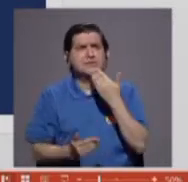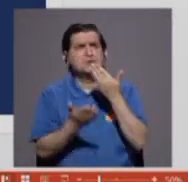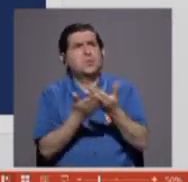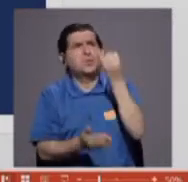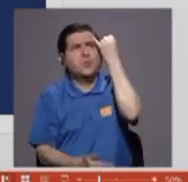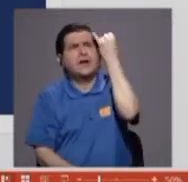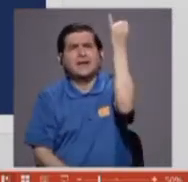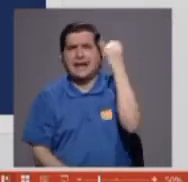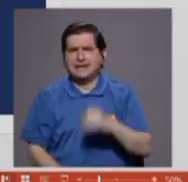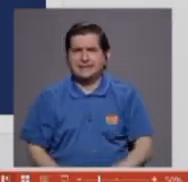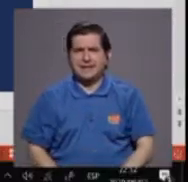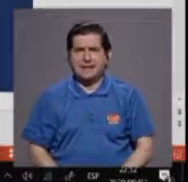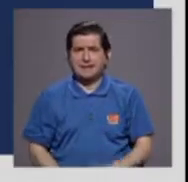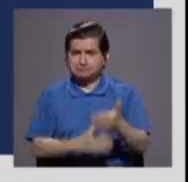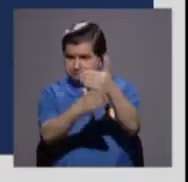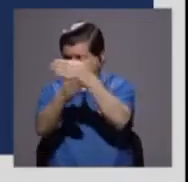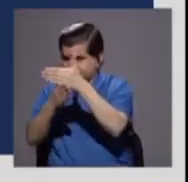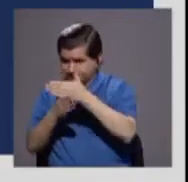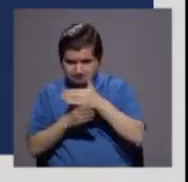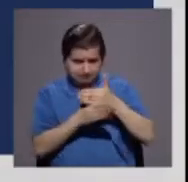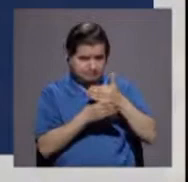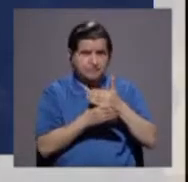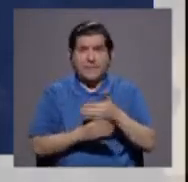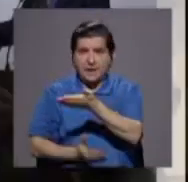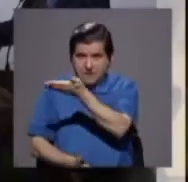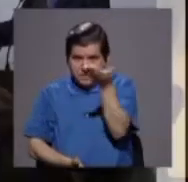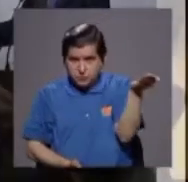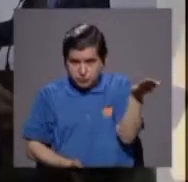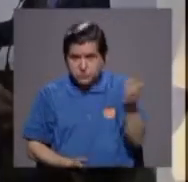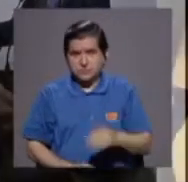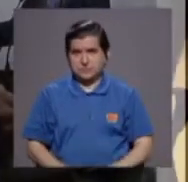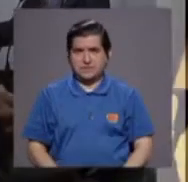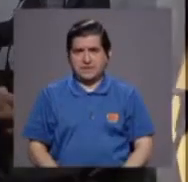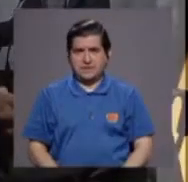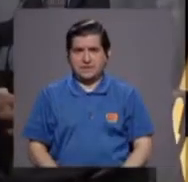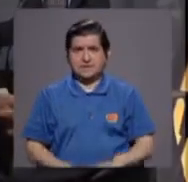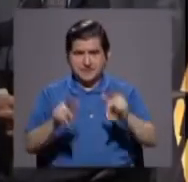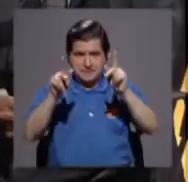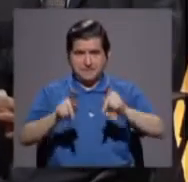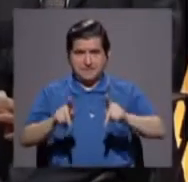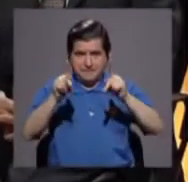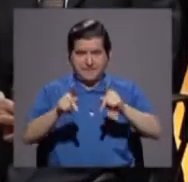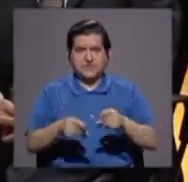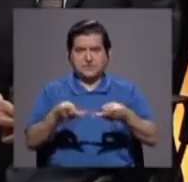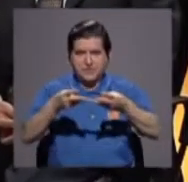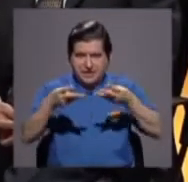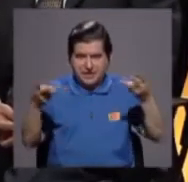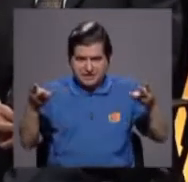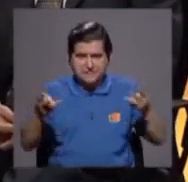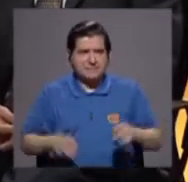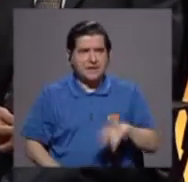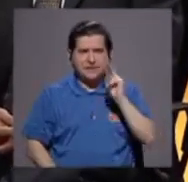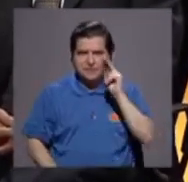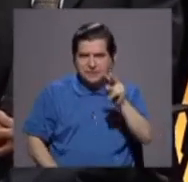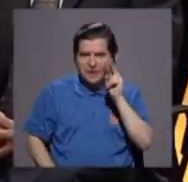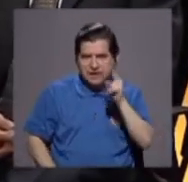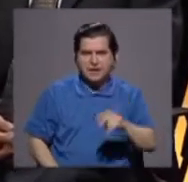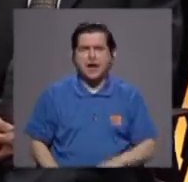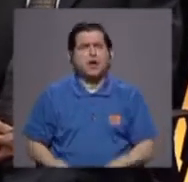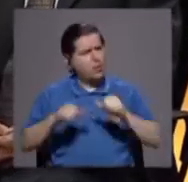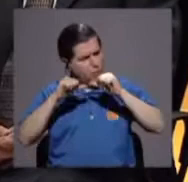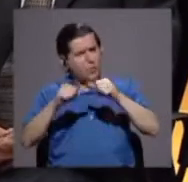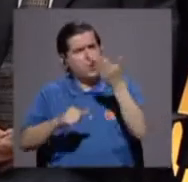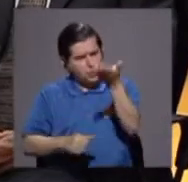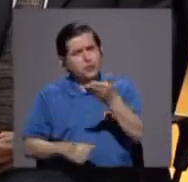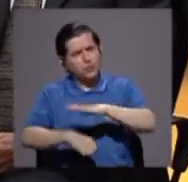idea compartir un poco con material gráfico para hacer Adelante, más Rodrigo,